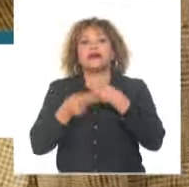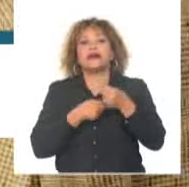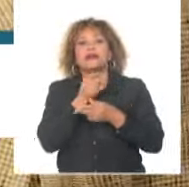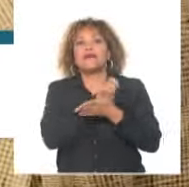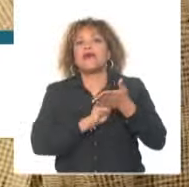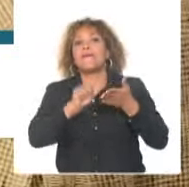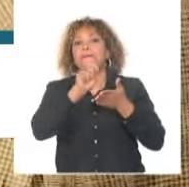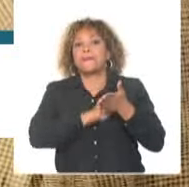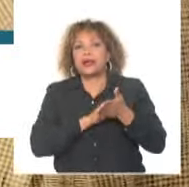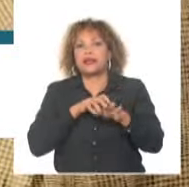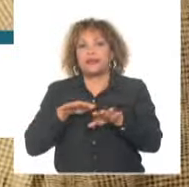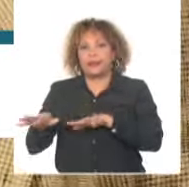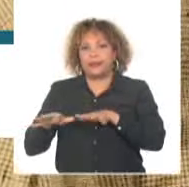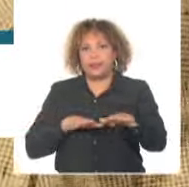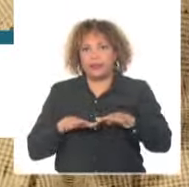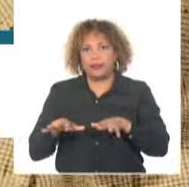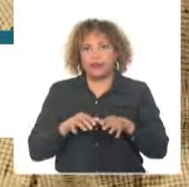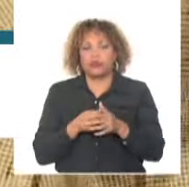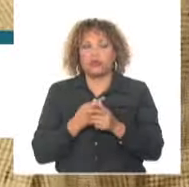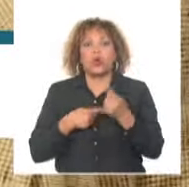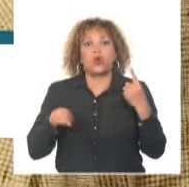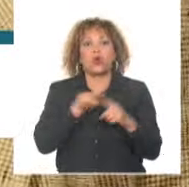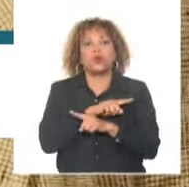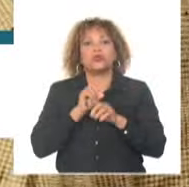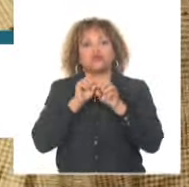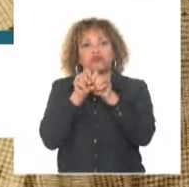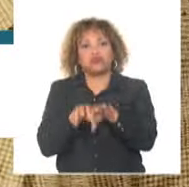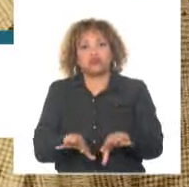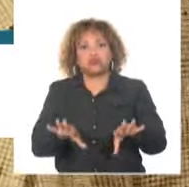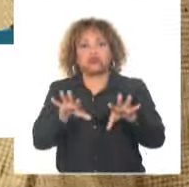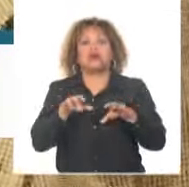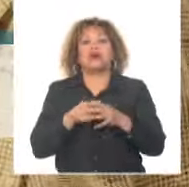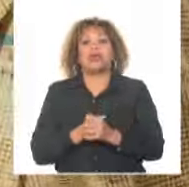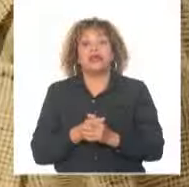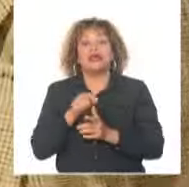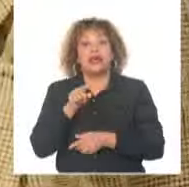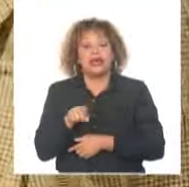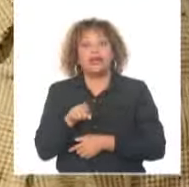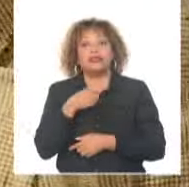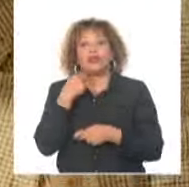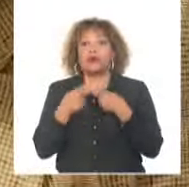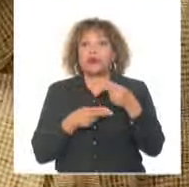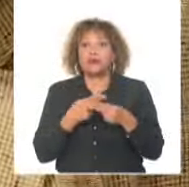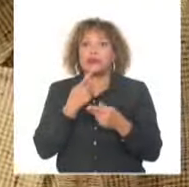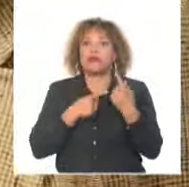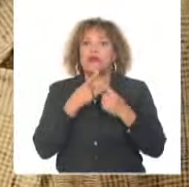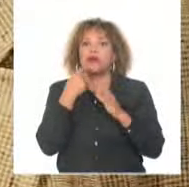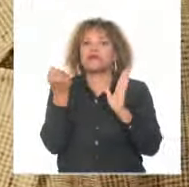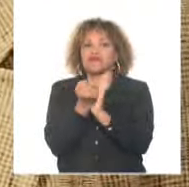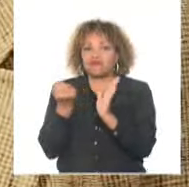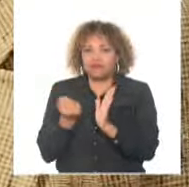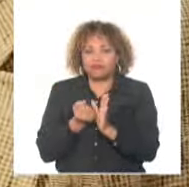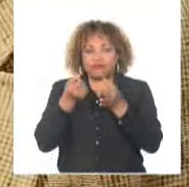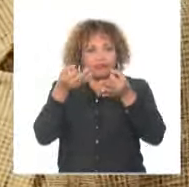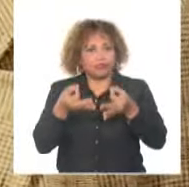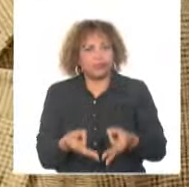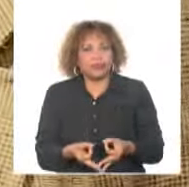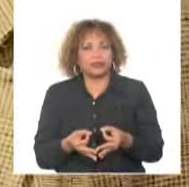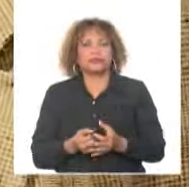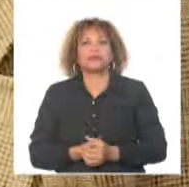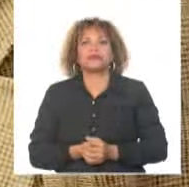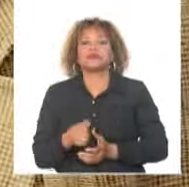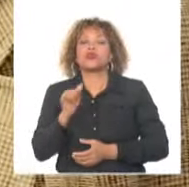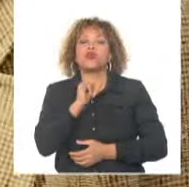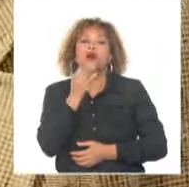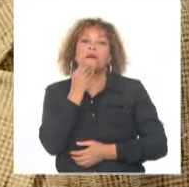epidemias robustos, donde todo lo que hicimos se pueda, es perfectible, se pueda plasmar y donde